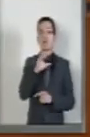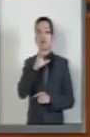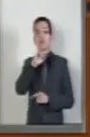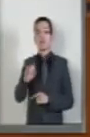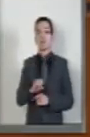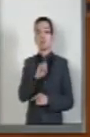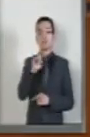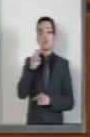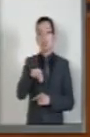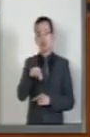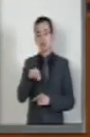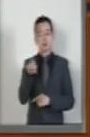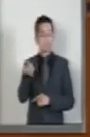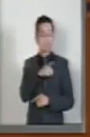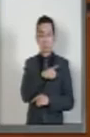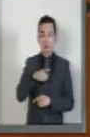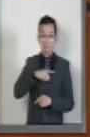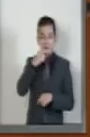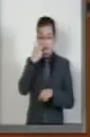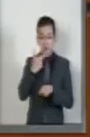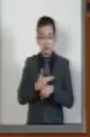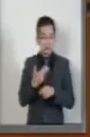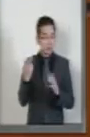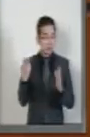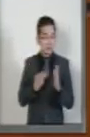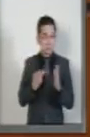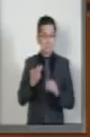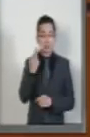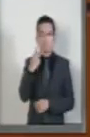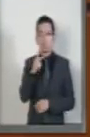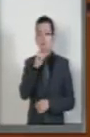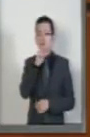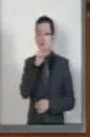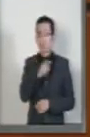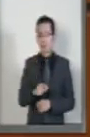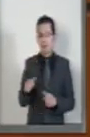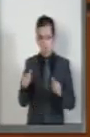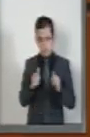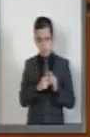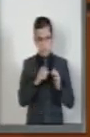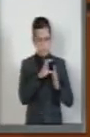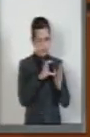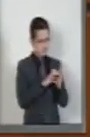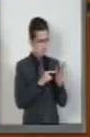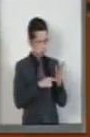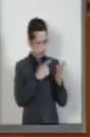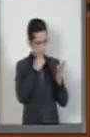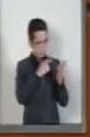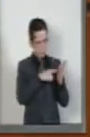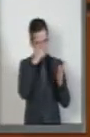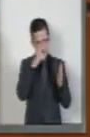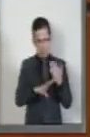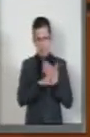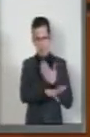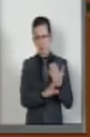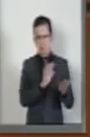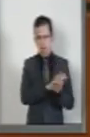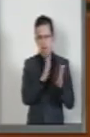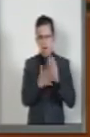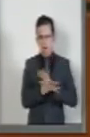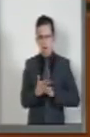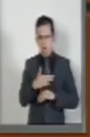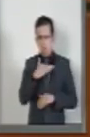Justicia de la Nación, pero más aún, si se lee el texto constitucional en materia anticorrupción, se verá que